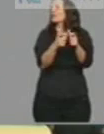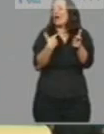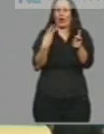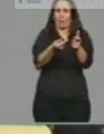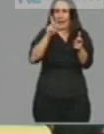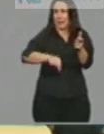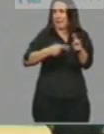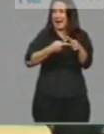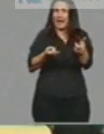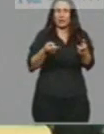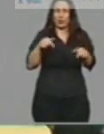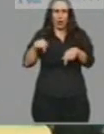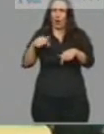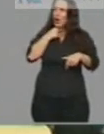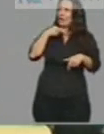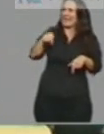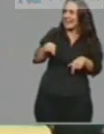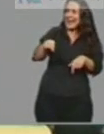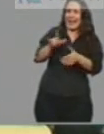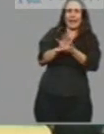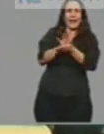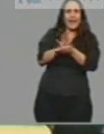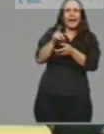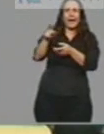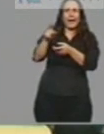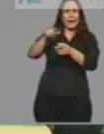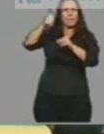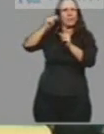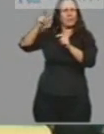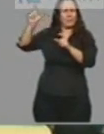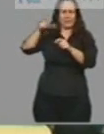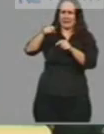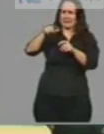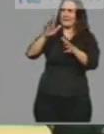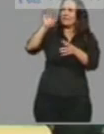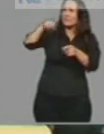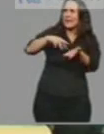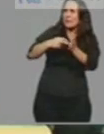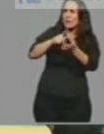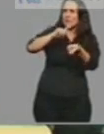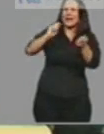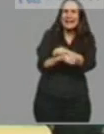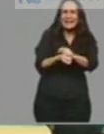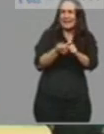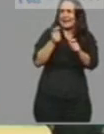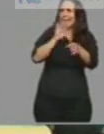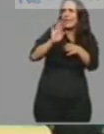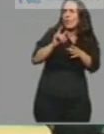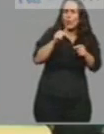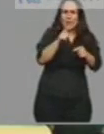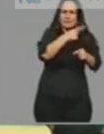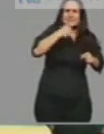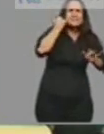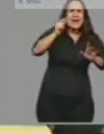pretenda malograr lo que hemos logrado en materia de reestructuración de deuda, de crecimiento, de pago,